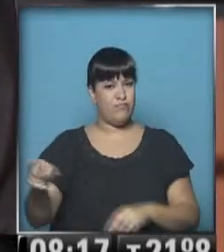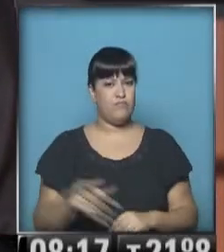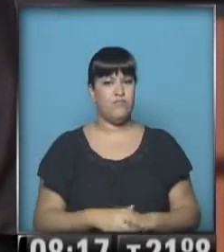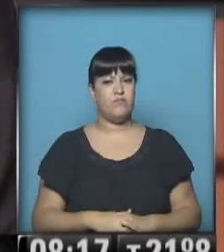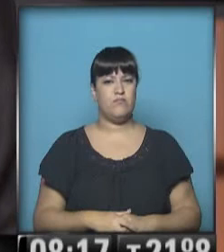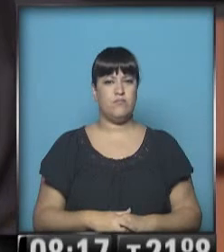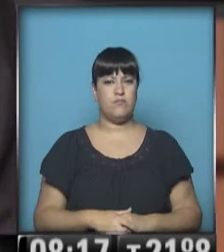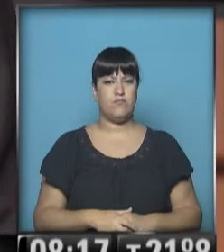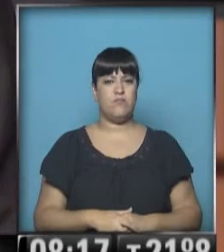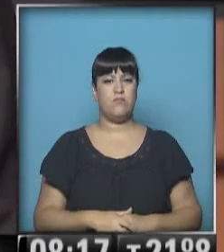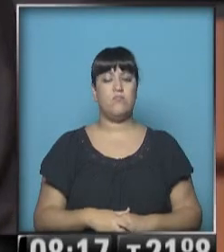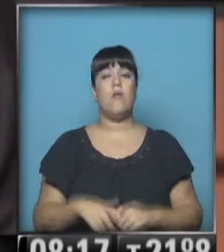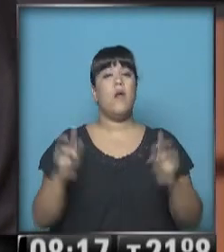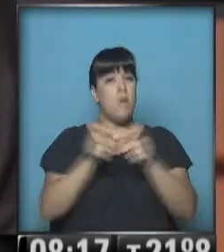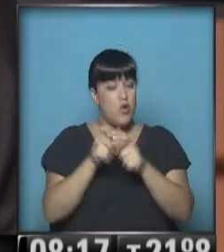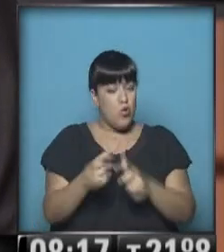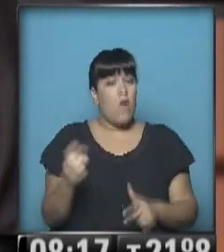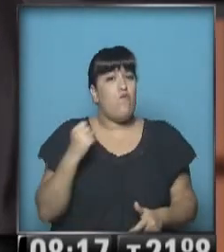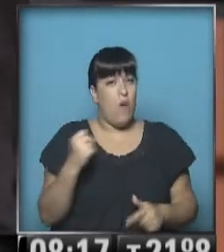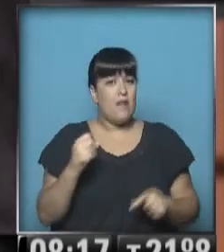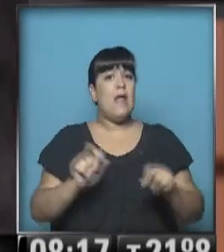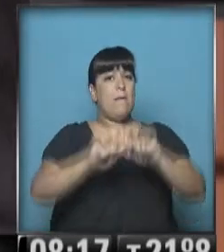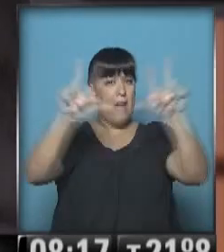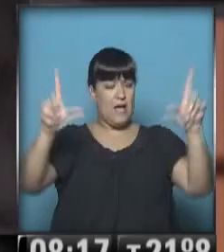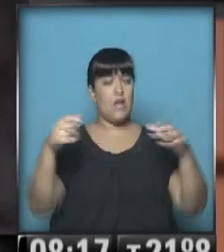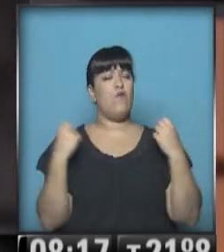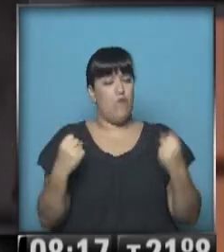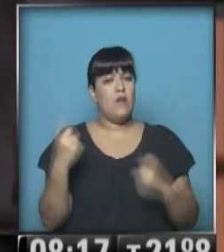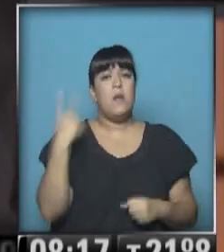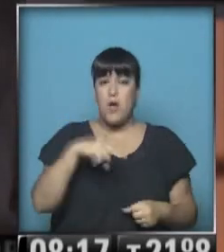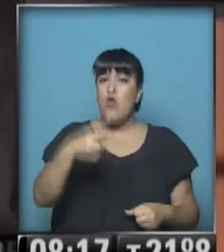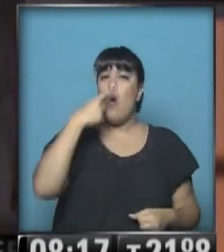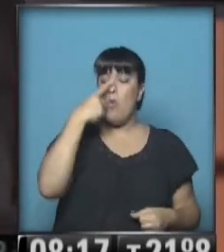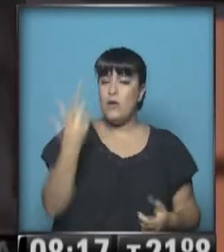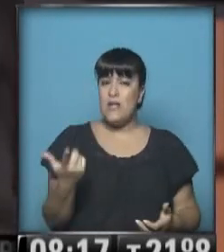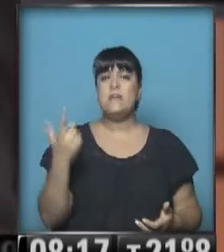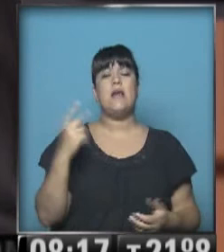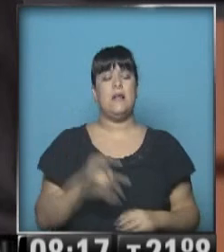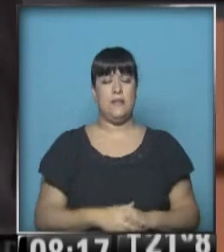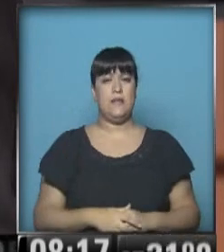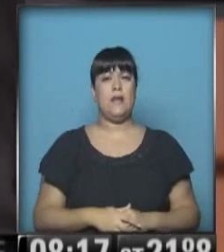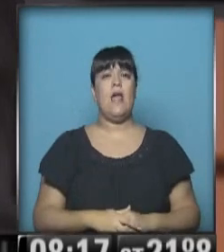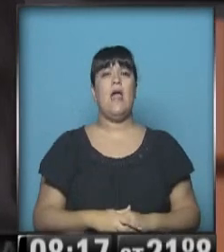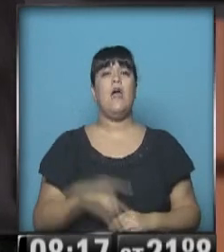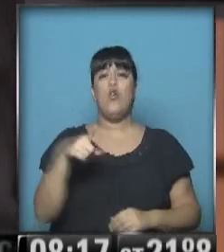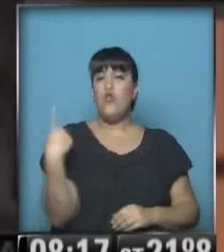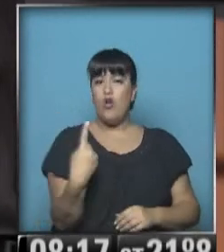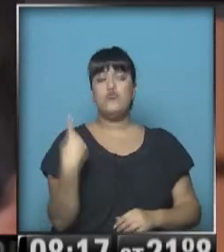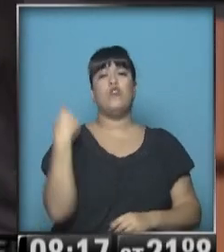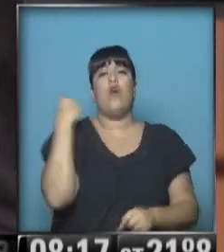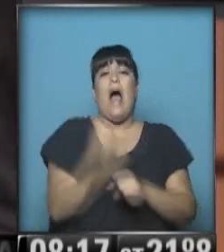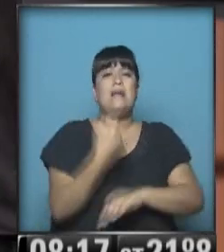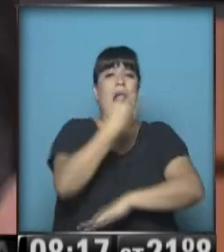en ascenso. Película fuerte en algunas imágenes, pero muy interesante en qué es lo que propone. ¿Hasta dónde vamos a llegar con los